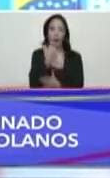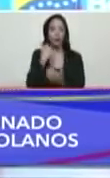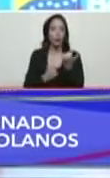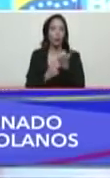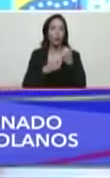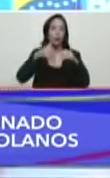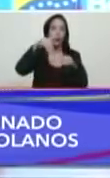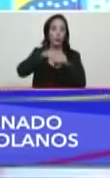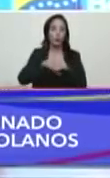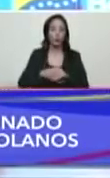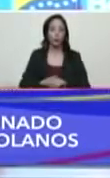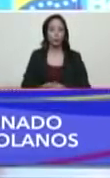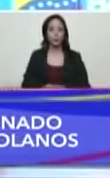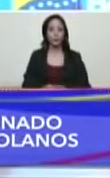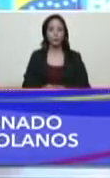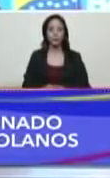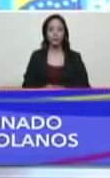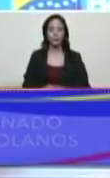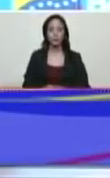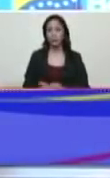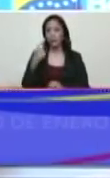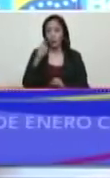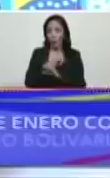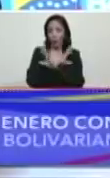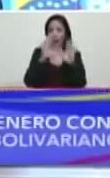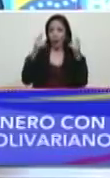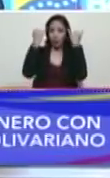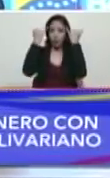voto. Lo tenemos todo